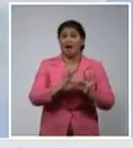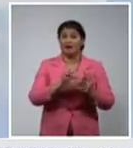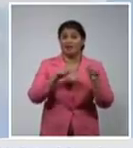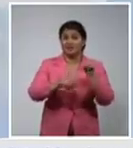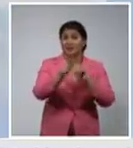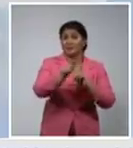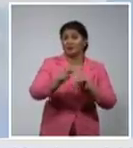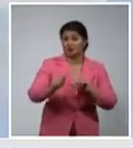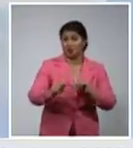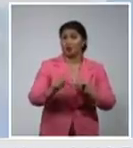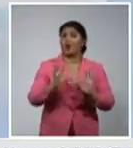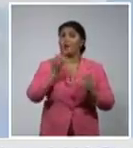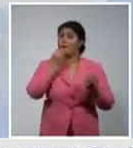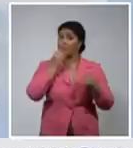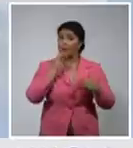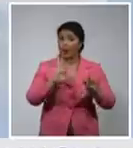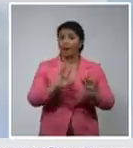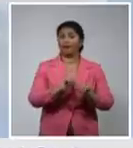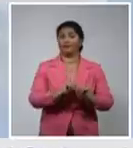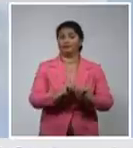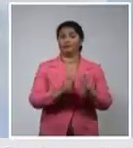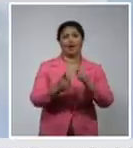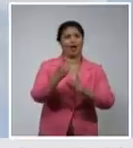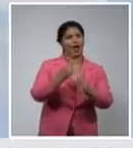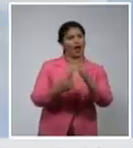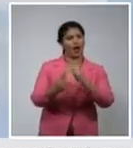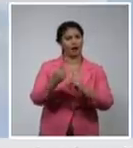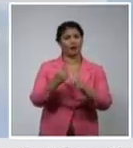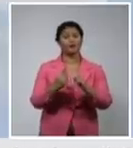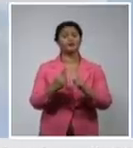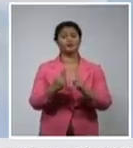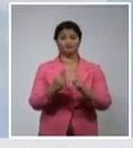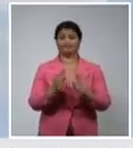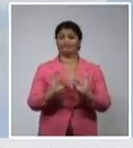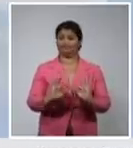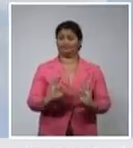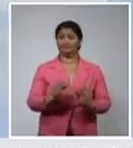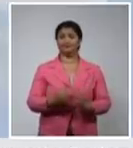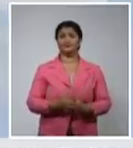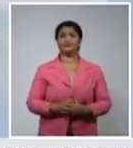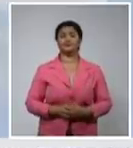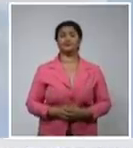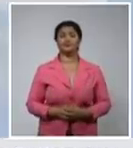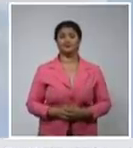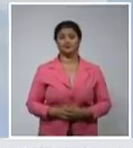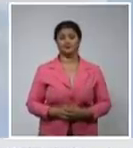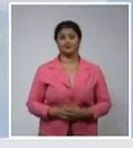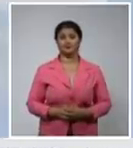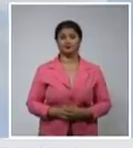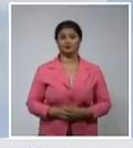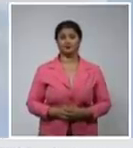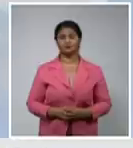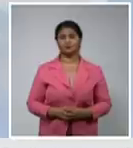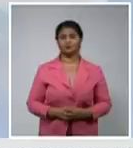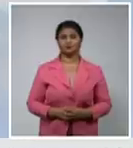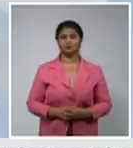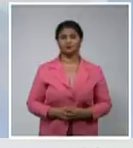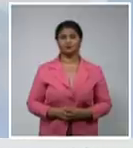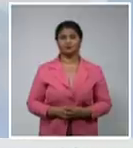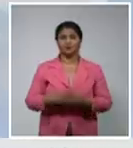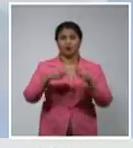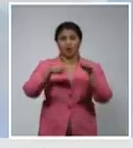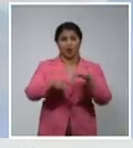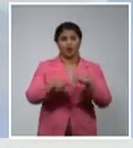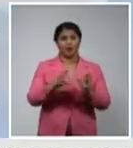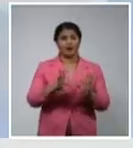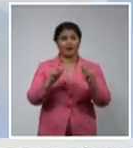no, pero es elevado, aunque pudiéramos decir que son 271 menos